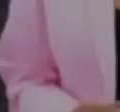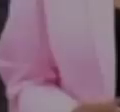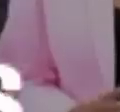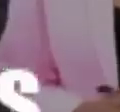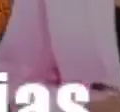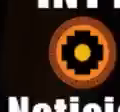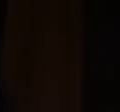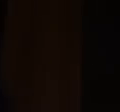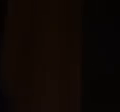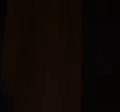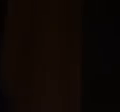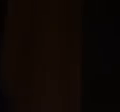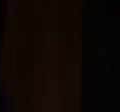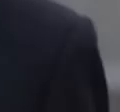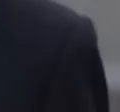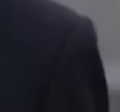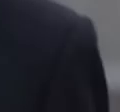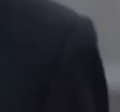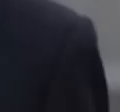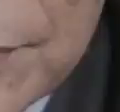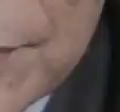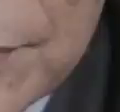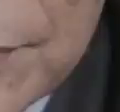Es un pobre diablo.